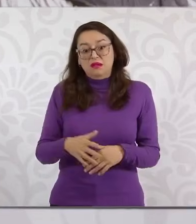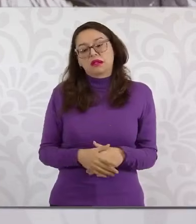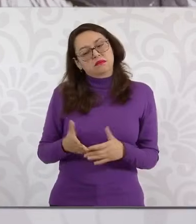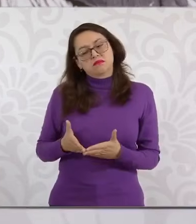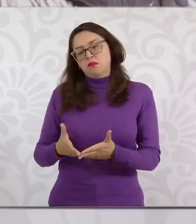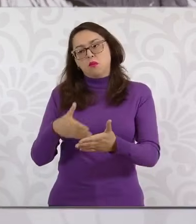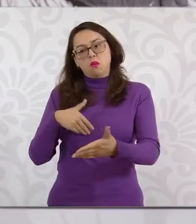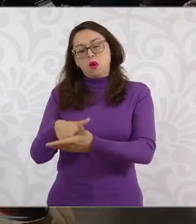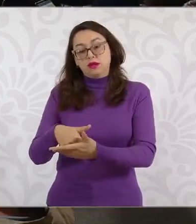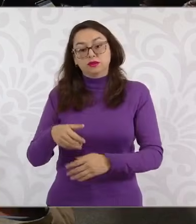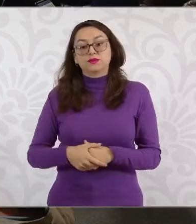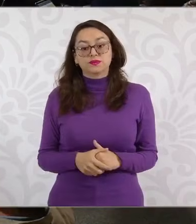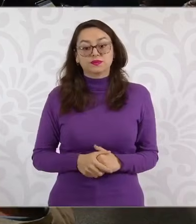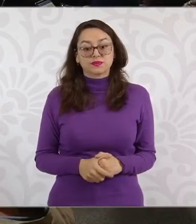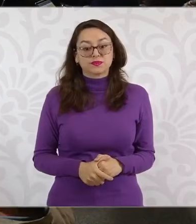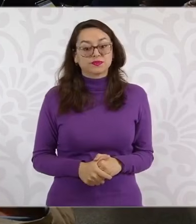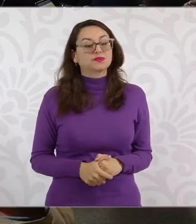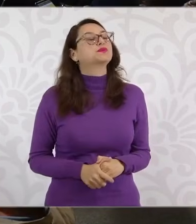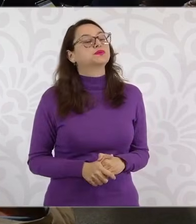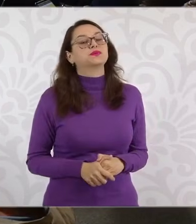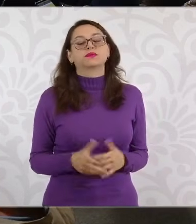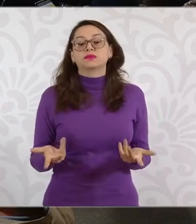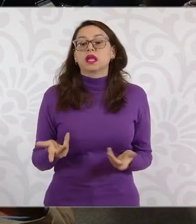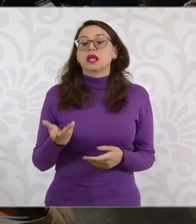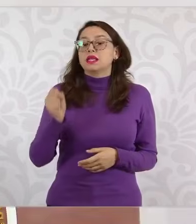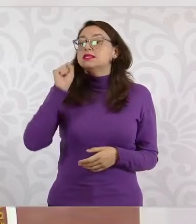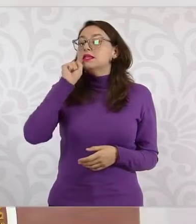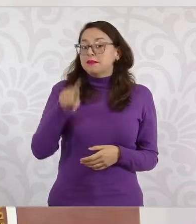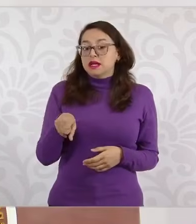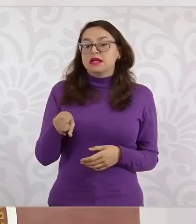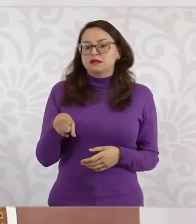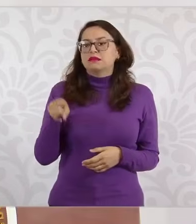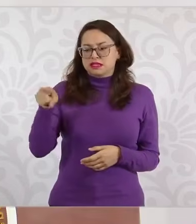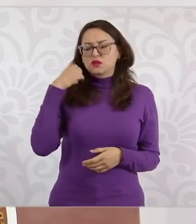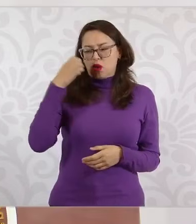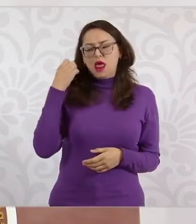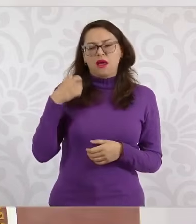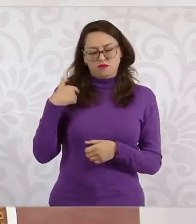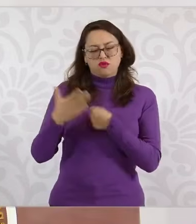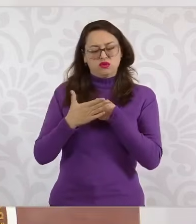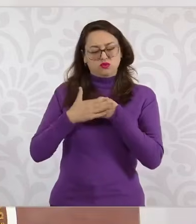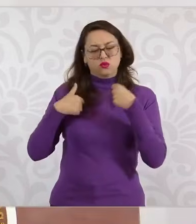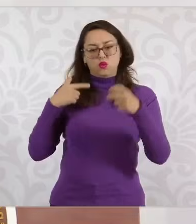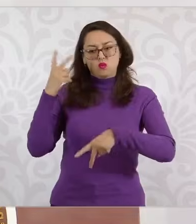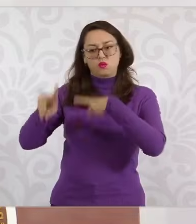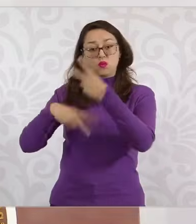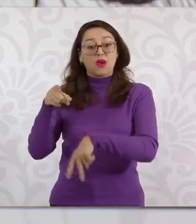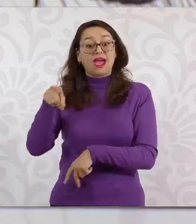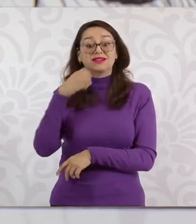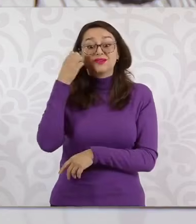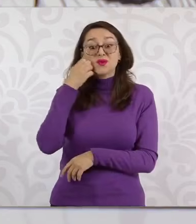de Salina Cruz. Bien, Presidenta, quisiera preguntarle… Y en otra ocasión vamos a esta escuela. Esta es una escuela que es de la época de